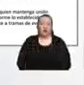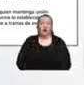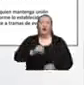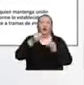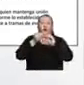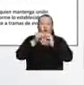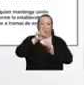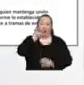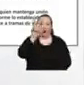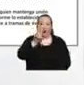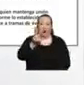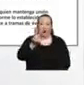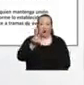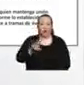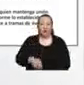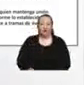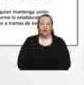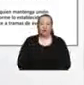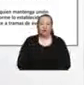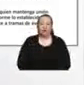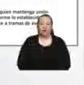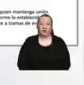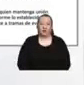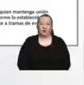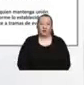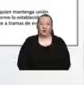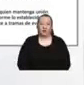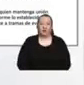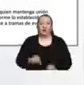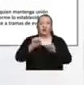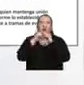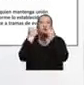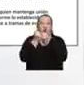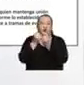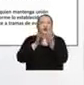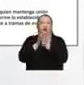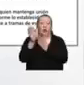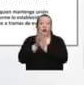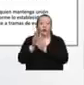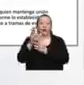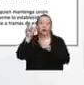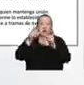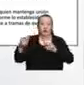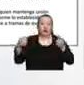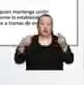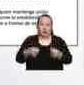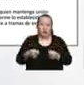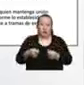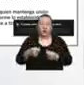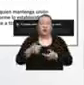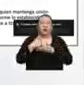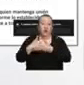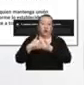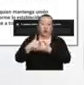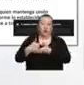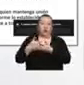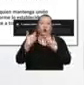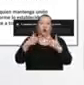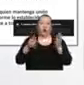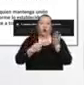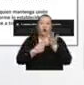la propia bienes a través de sociedades de las cuales sean socios accionistas constituyentes beneficiarios para cualquier modalidad